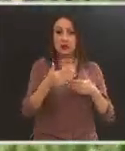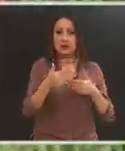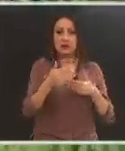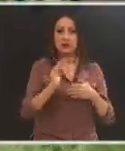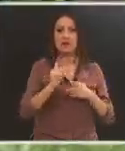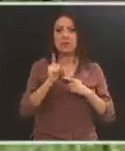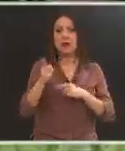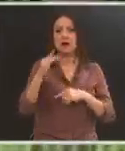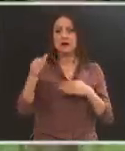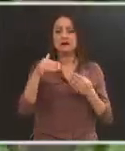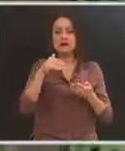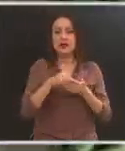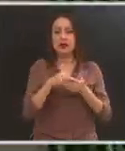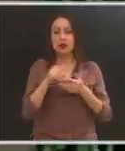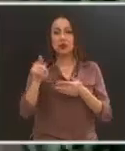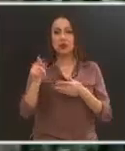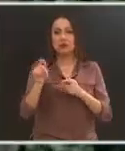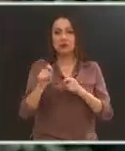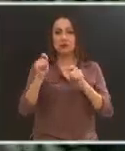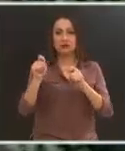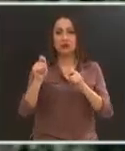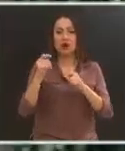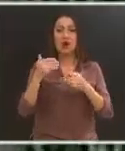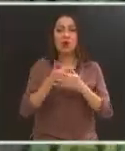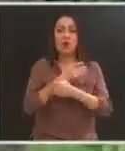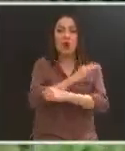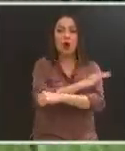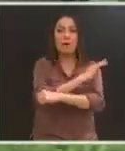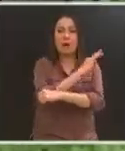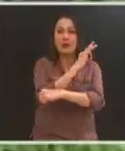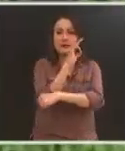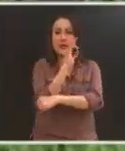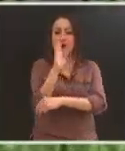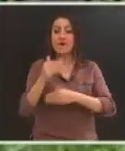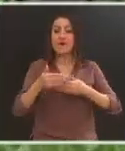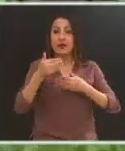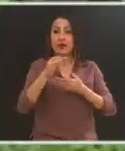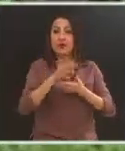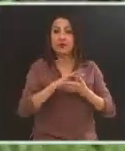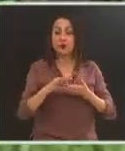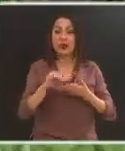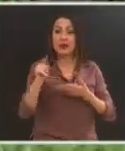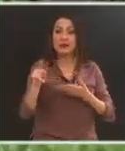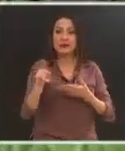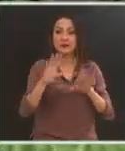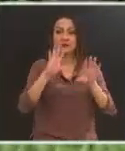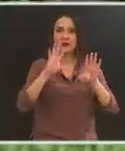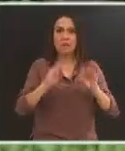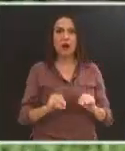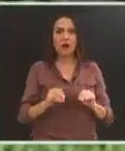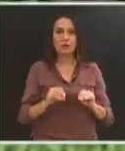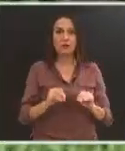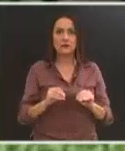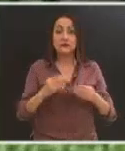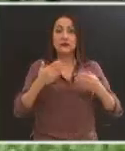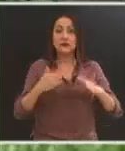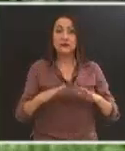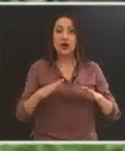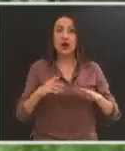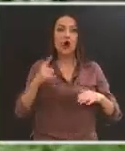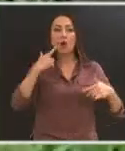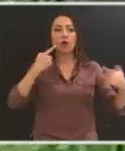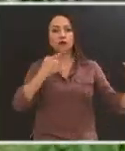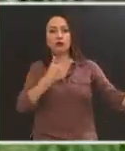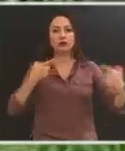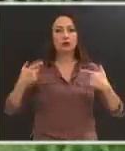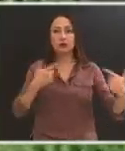dirigen hacia el centro educativo El Nuevo Amanecer, justo frente a la escuela. Este vehículo se apaga y es ahí también donde se da un intercambio